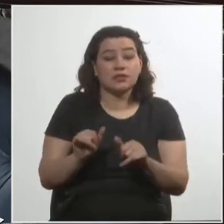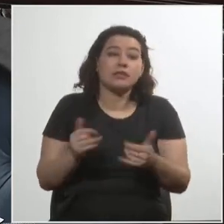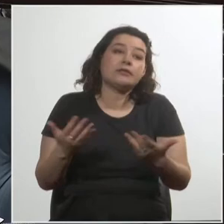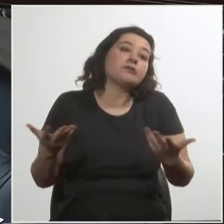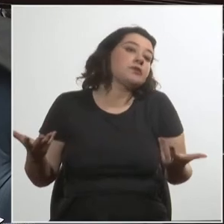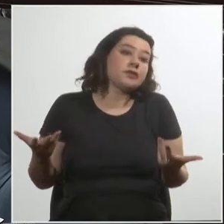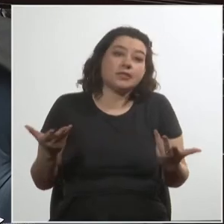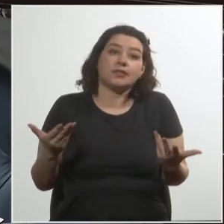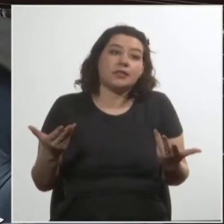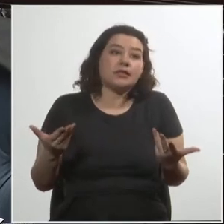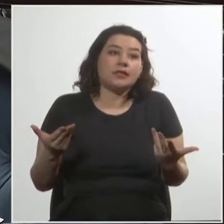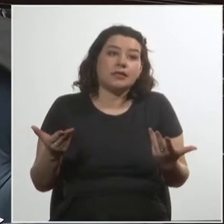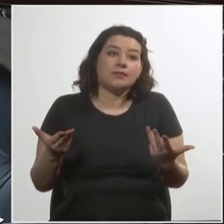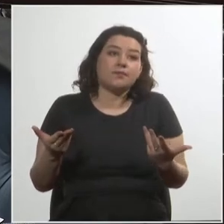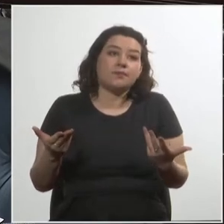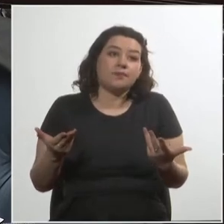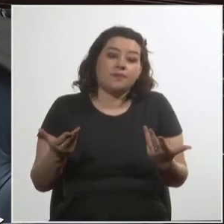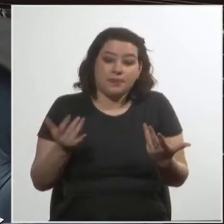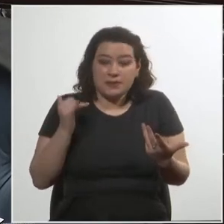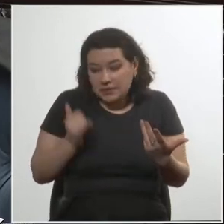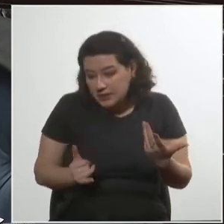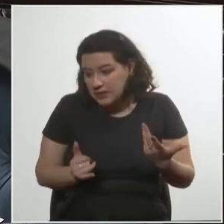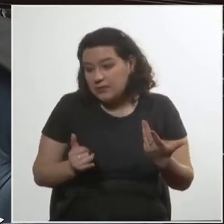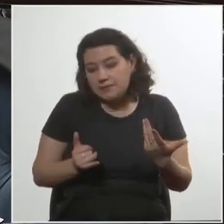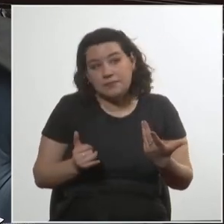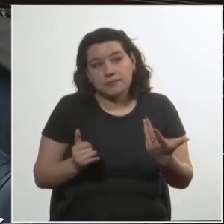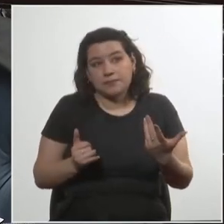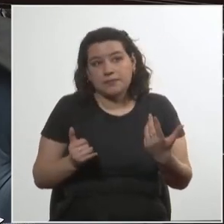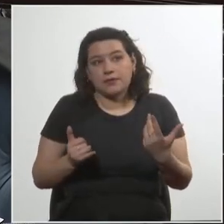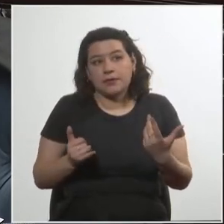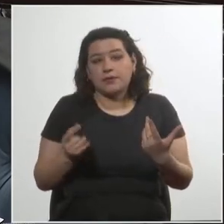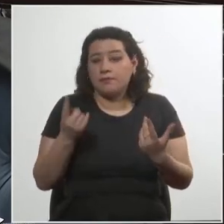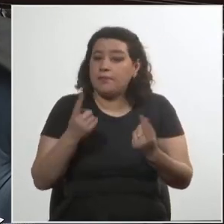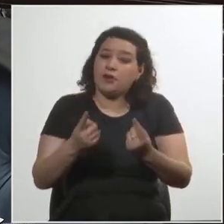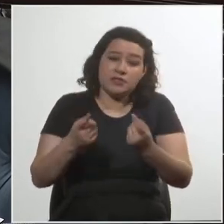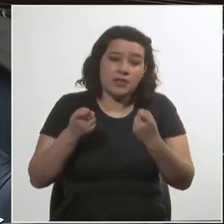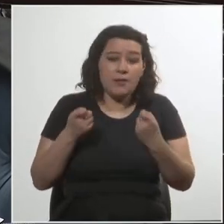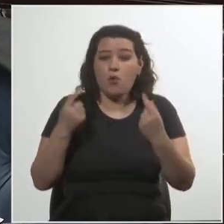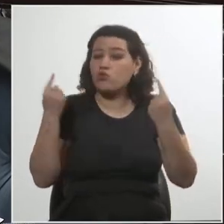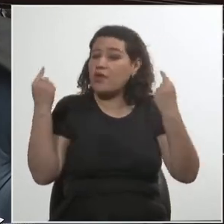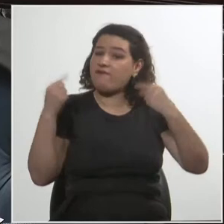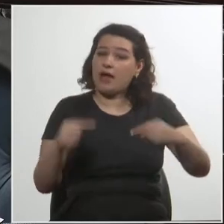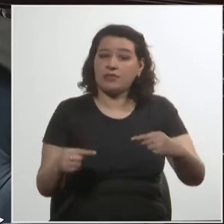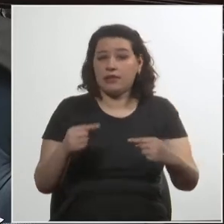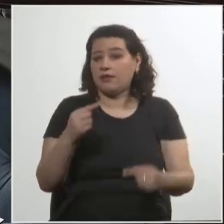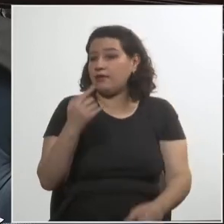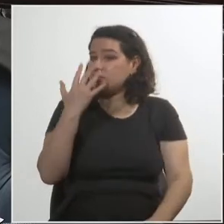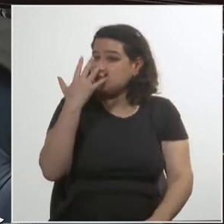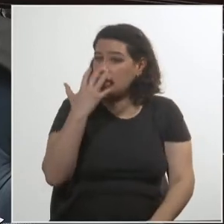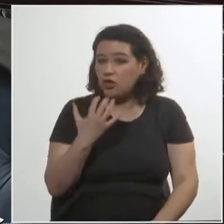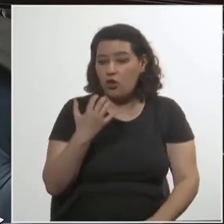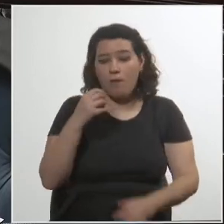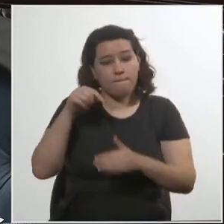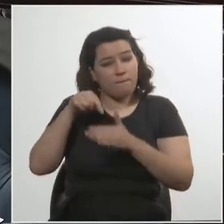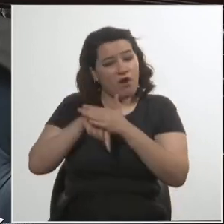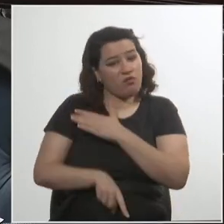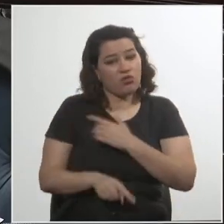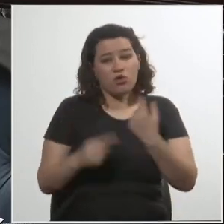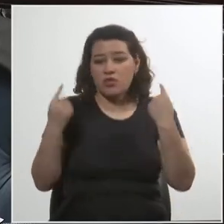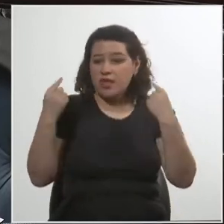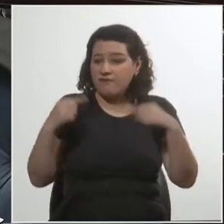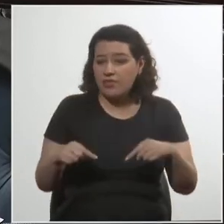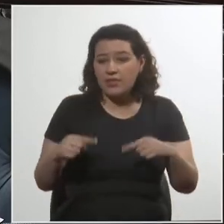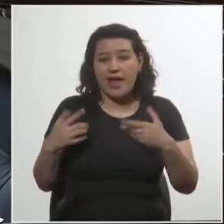y vamos a intentar en un debate profundo y serio reparar a personas que fueron